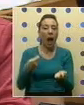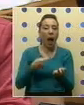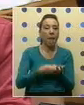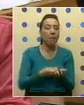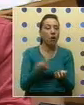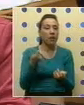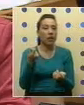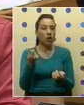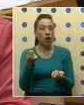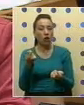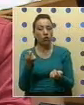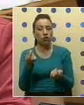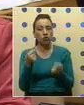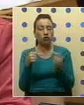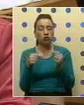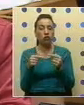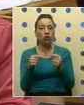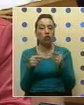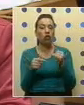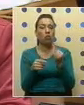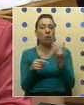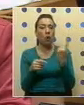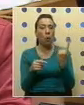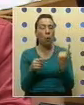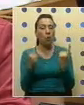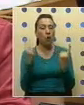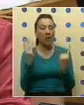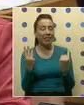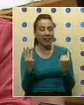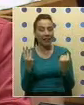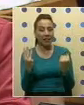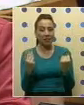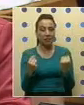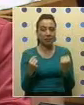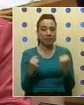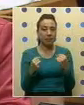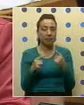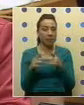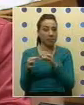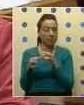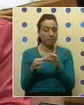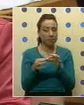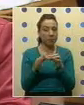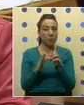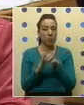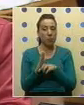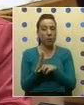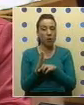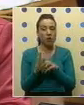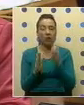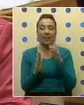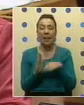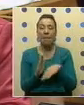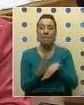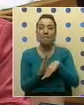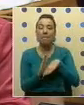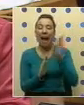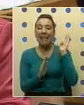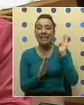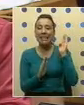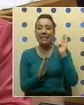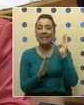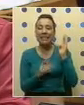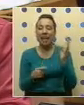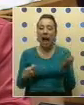costo, de acuerdo a las numerales 1 y 3 precedentes. Y para este caso, el proyecto que proponga mayor